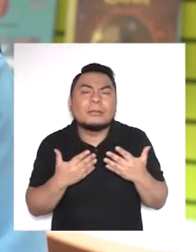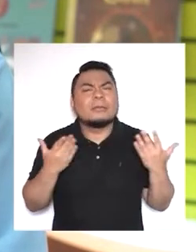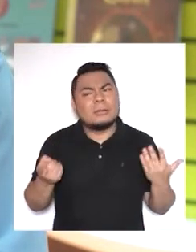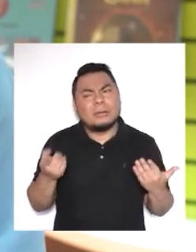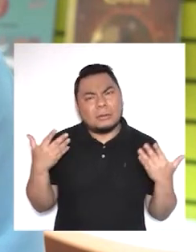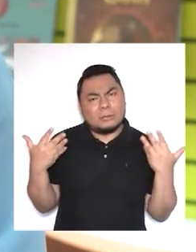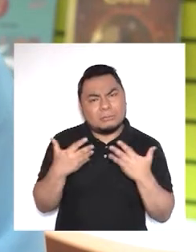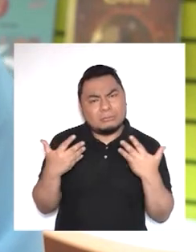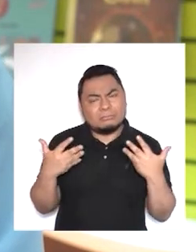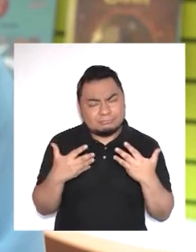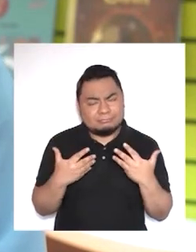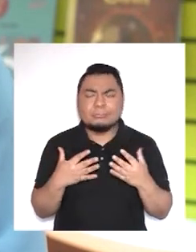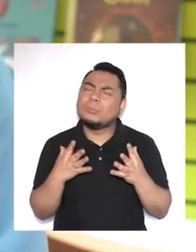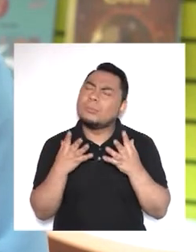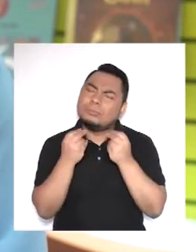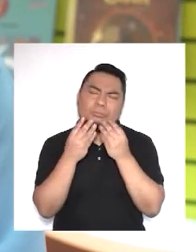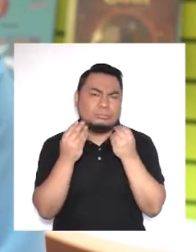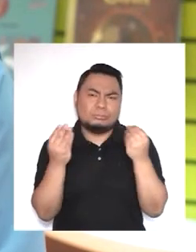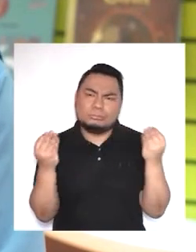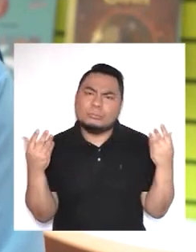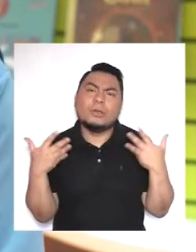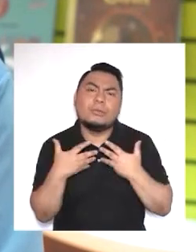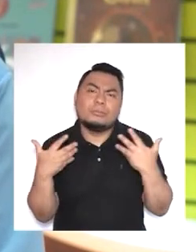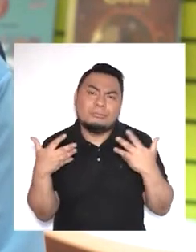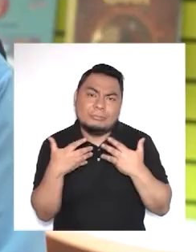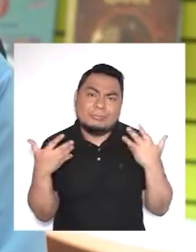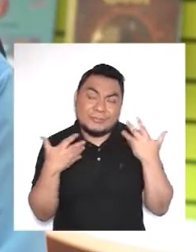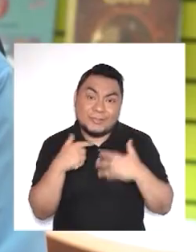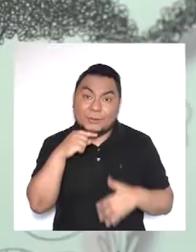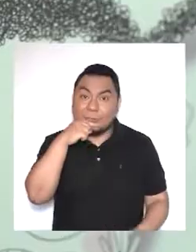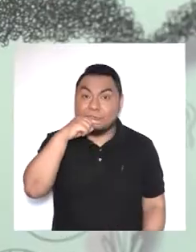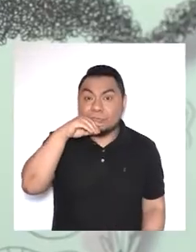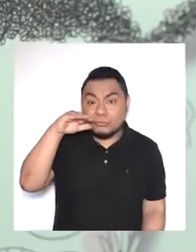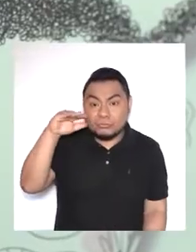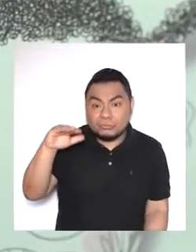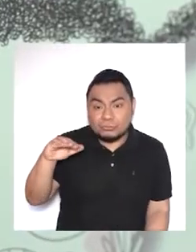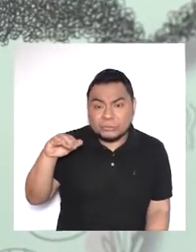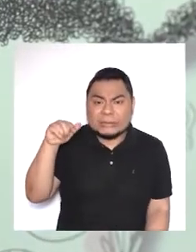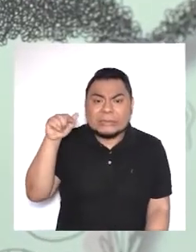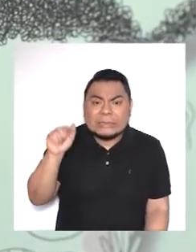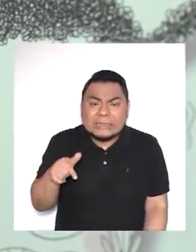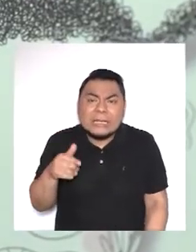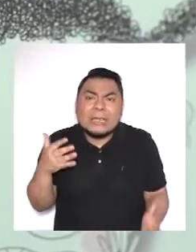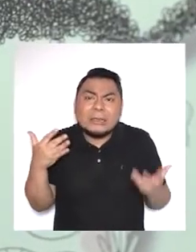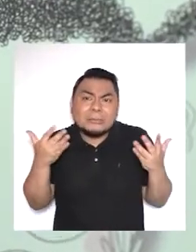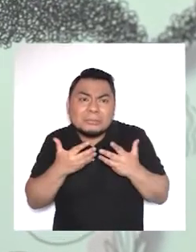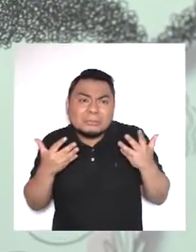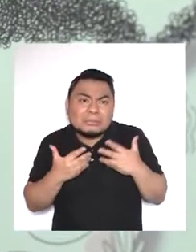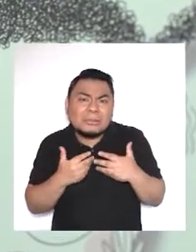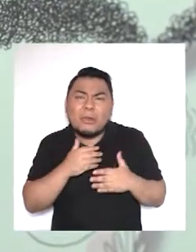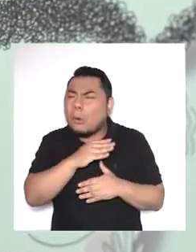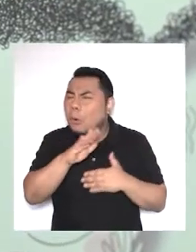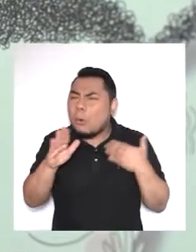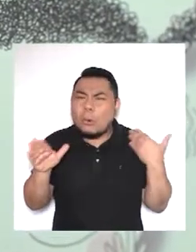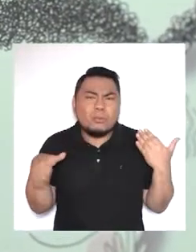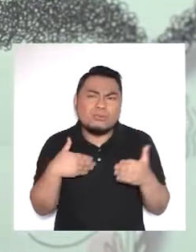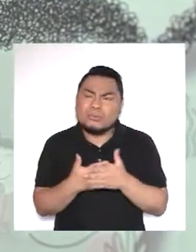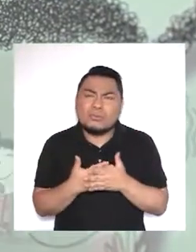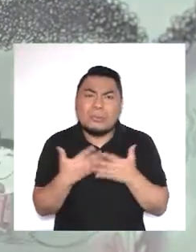Miedo. Mucho miedo. Le tenía miedo a todo.